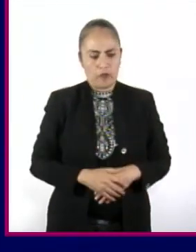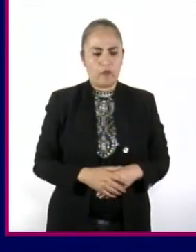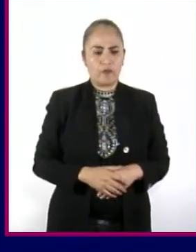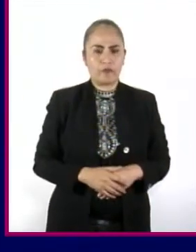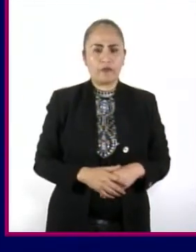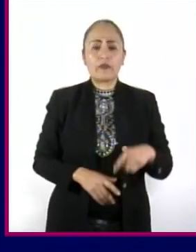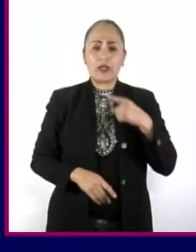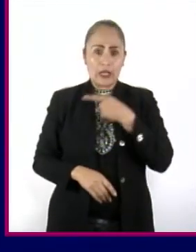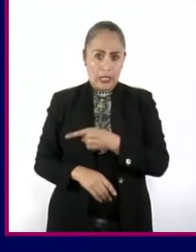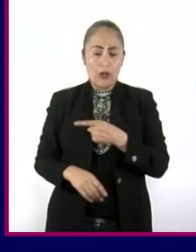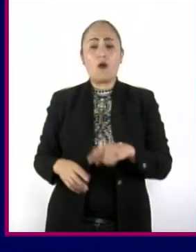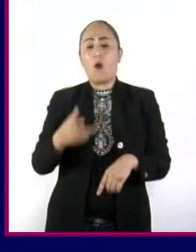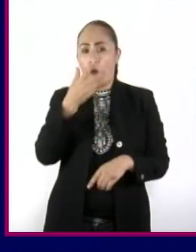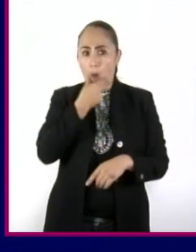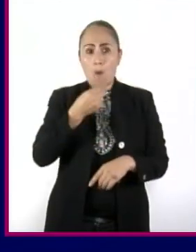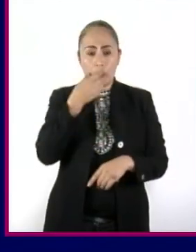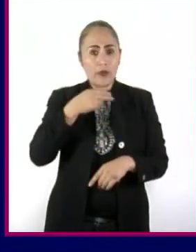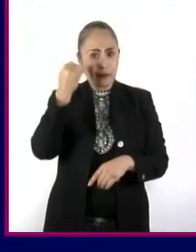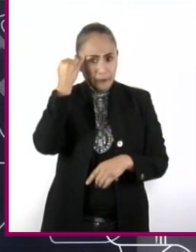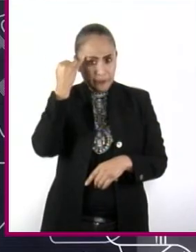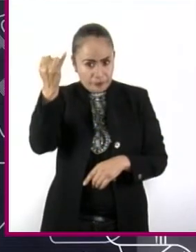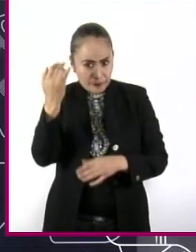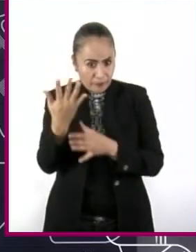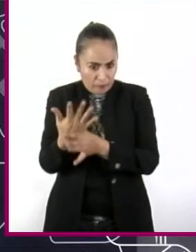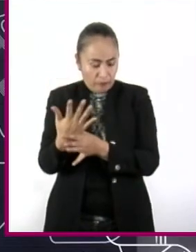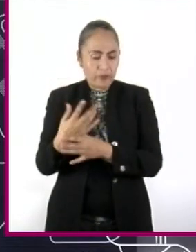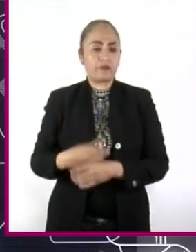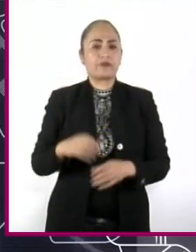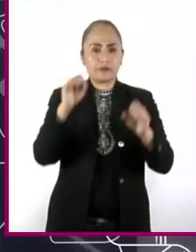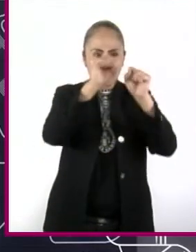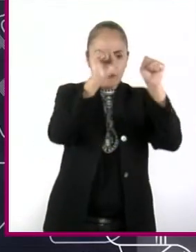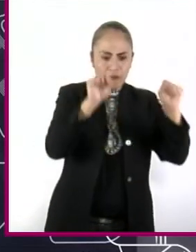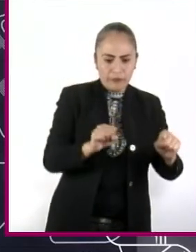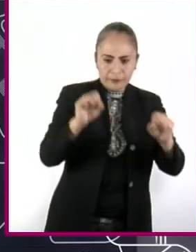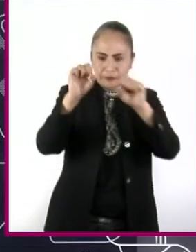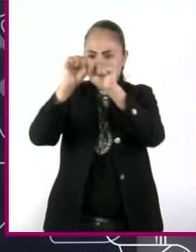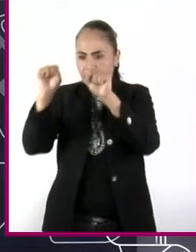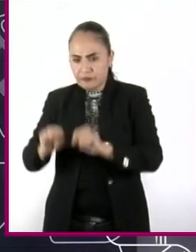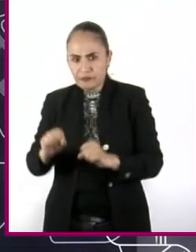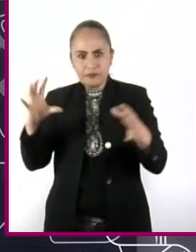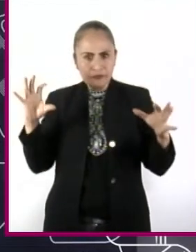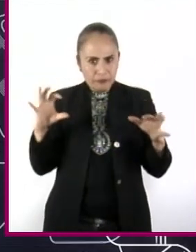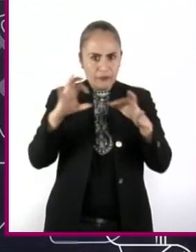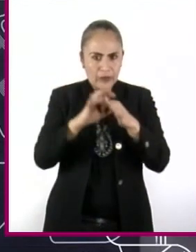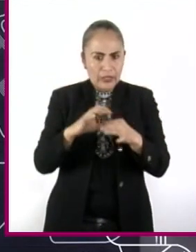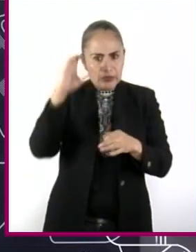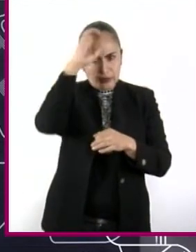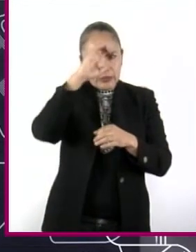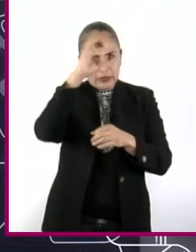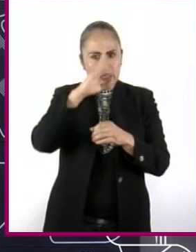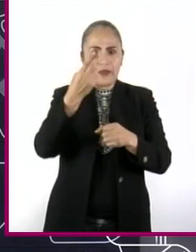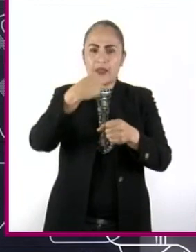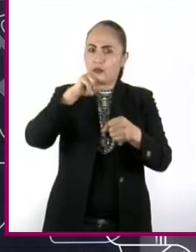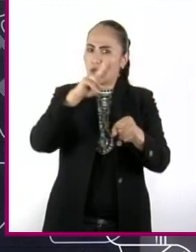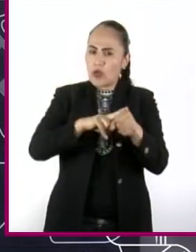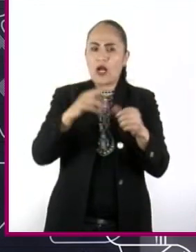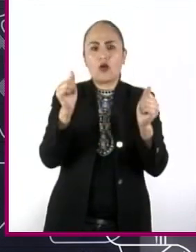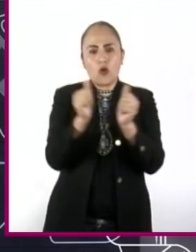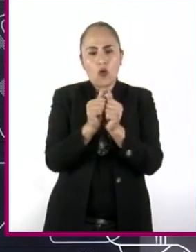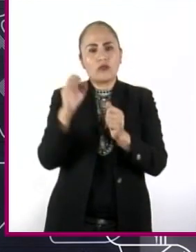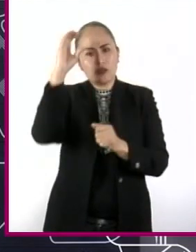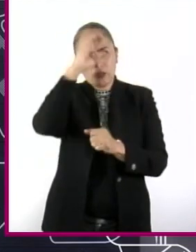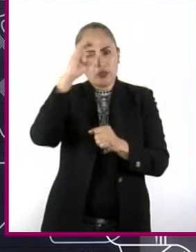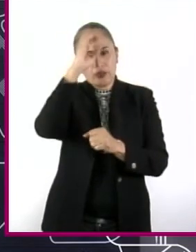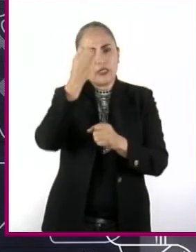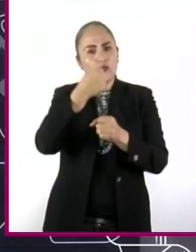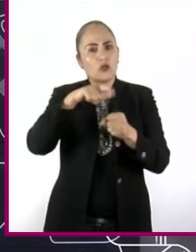muy importante que la teoría general de sistemas integrara a las ciencias naturales y sociales. Por ello, parte de un